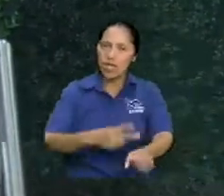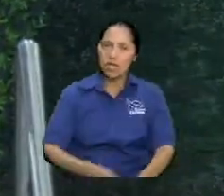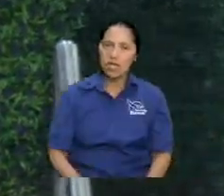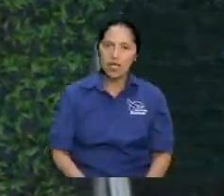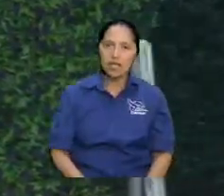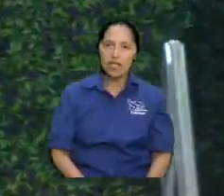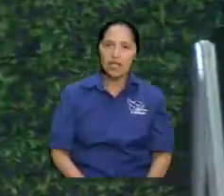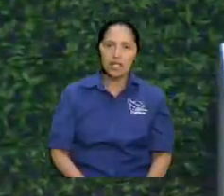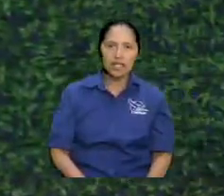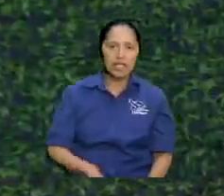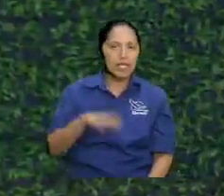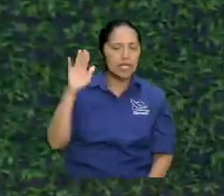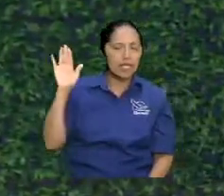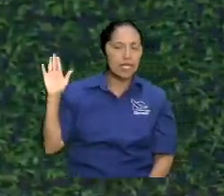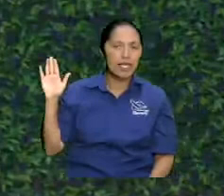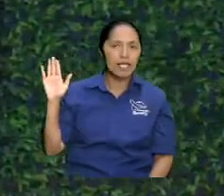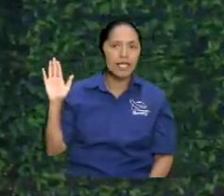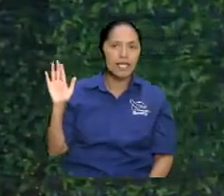Aquel muchachito